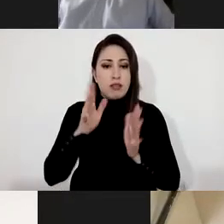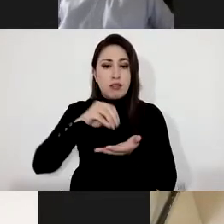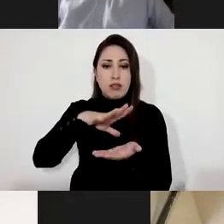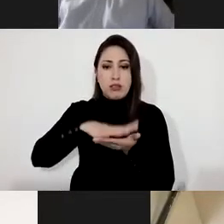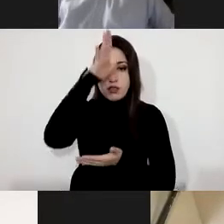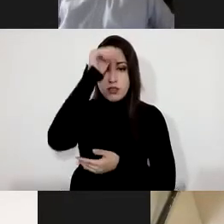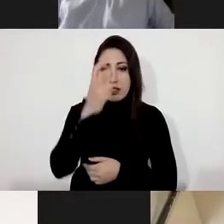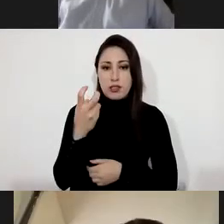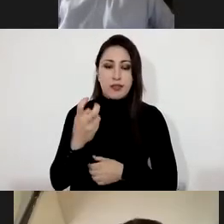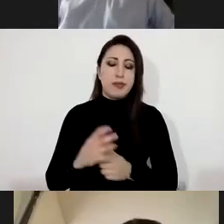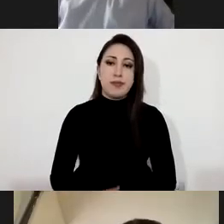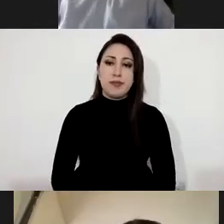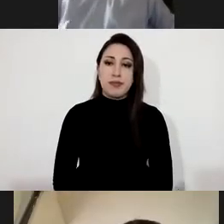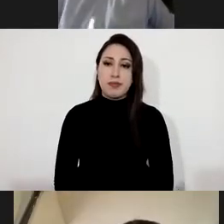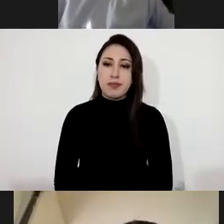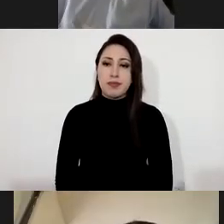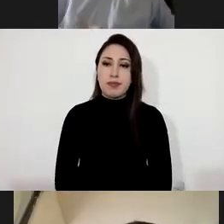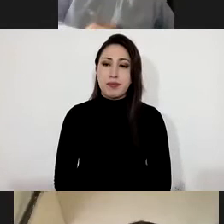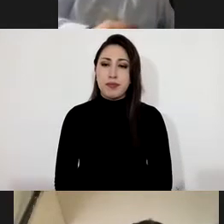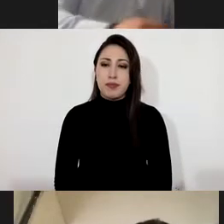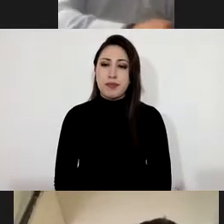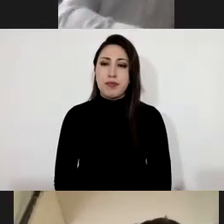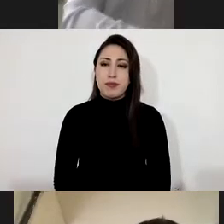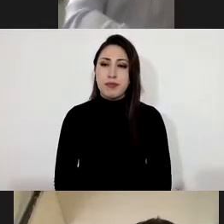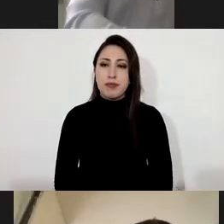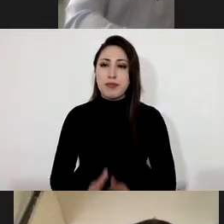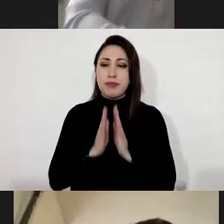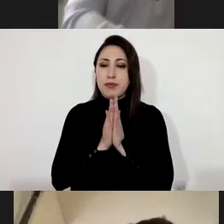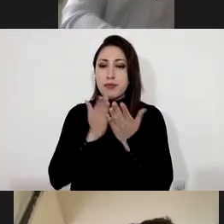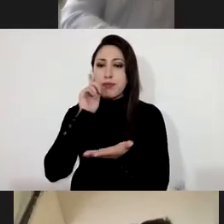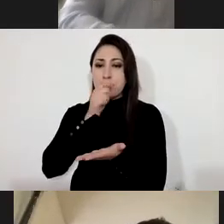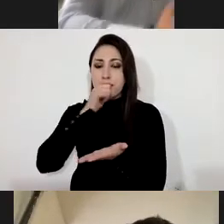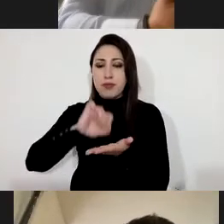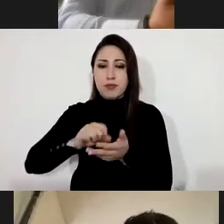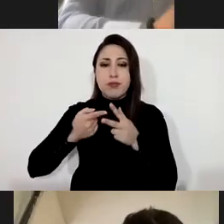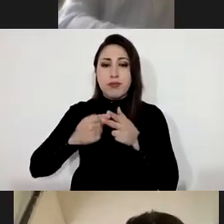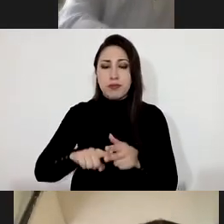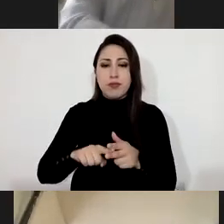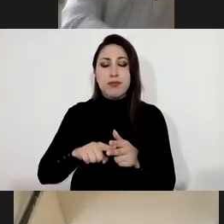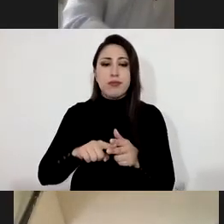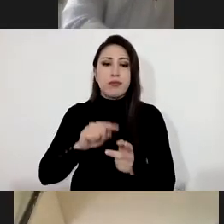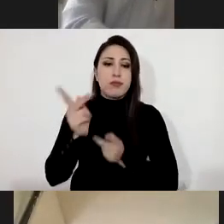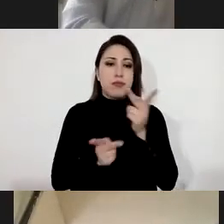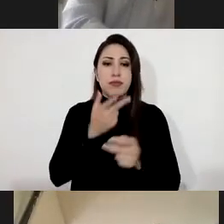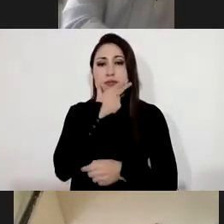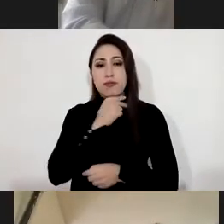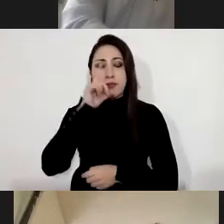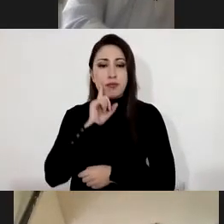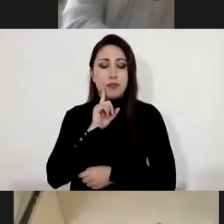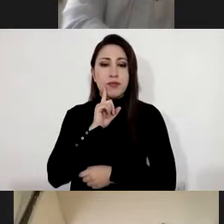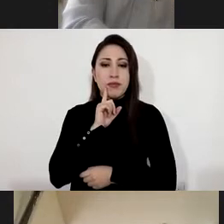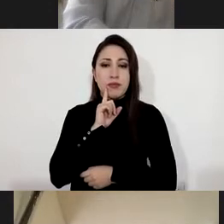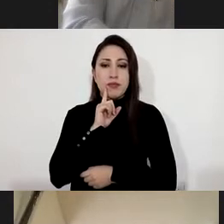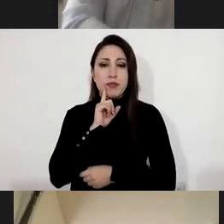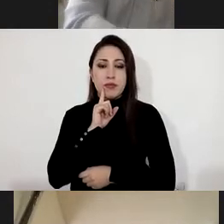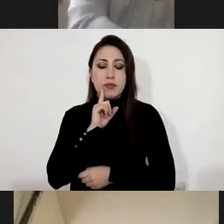referencia. Por lo anterior, le solicito a la Secretaría se proceda a consultar la dispensa y en su caso aprobación del orden del